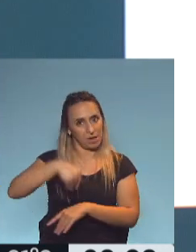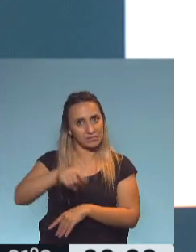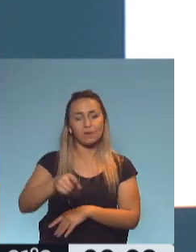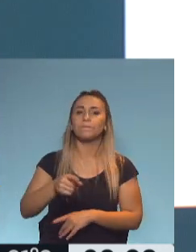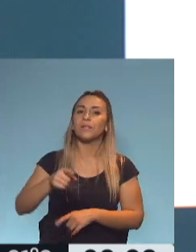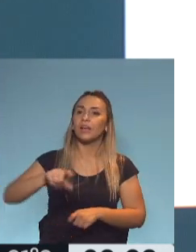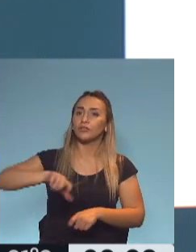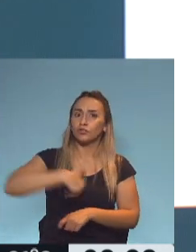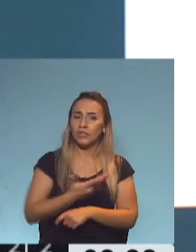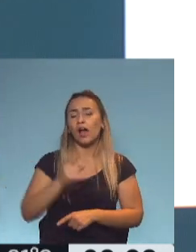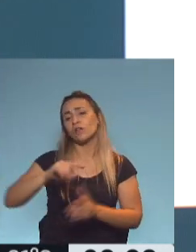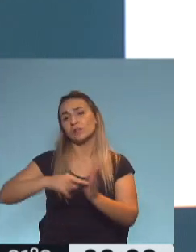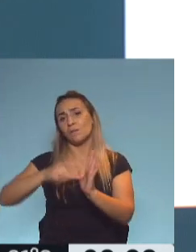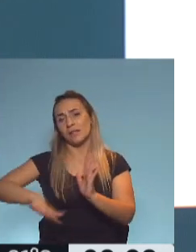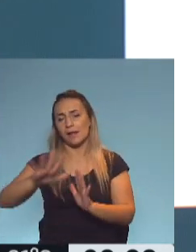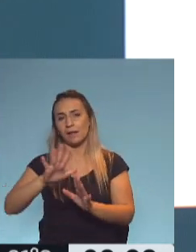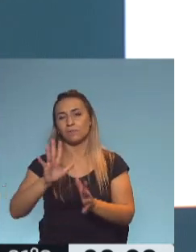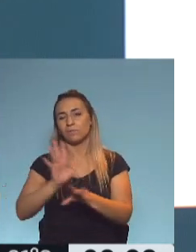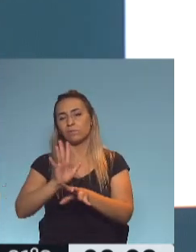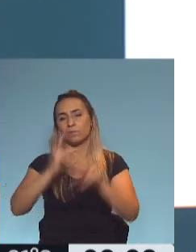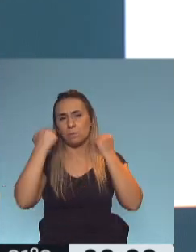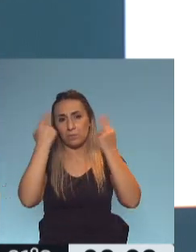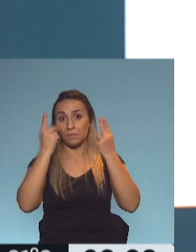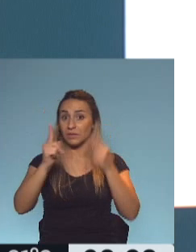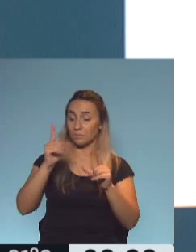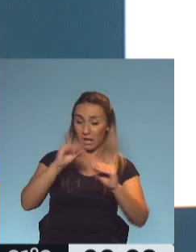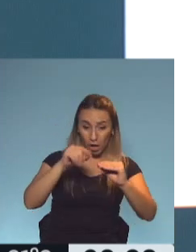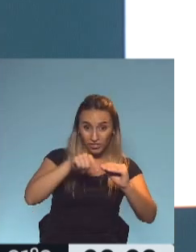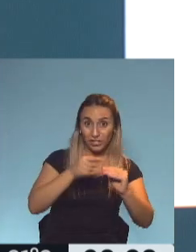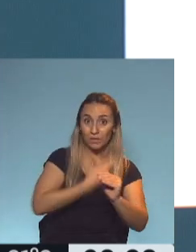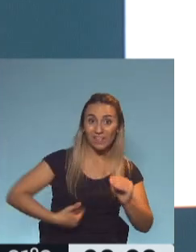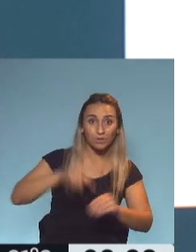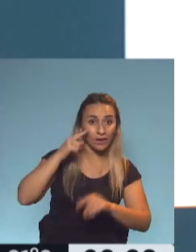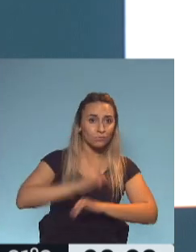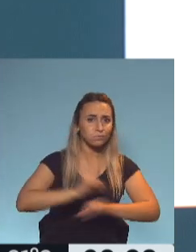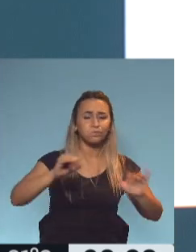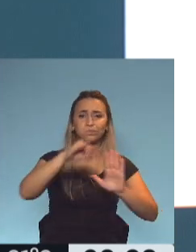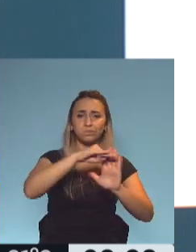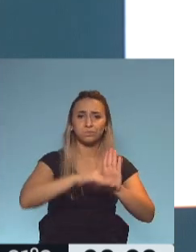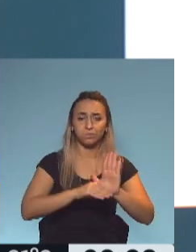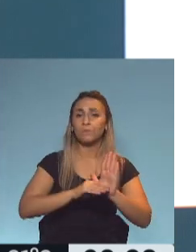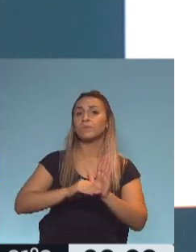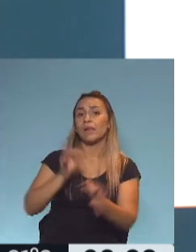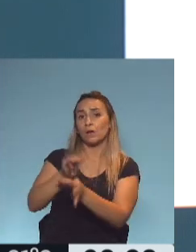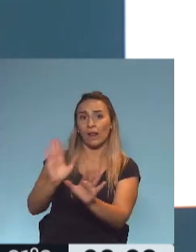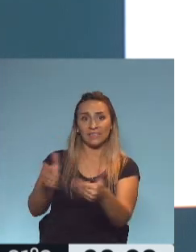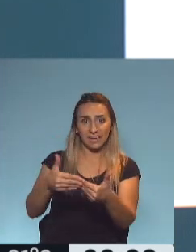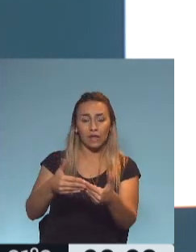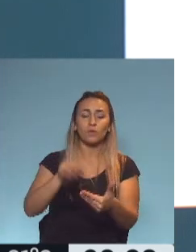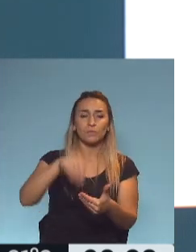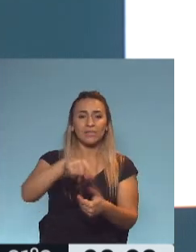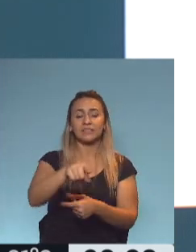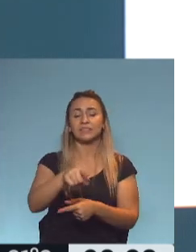contamos la misma noche en la que el presidente Alberto Fernández anunció las restricciones que incluían el cierre de las escuelas y el pase a